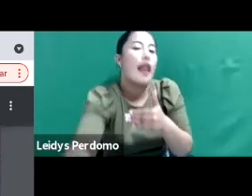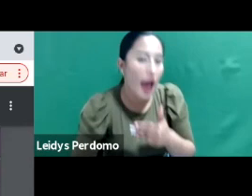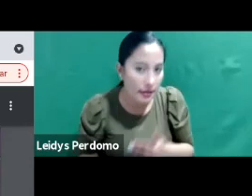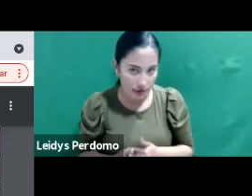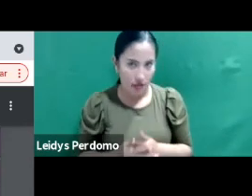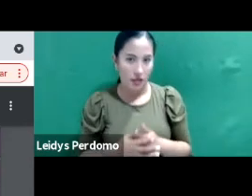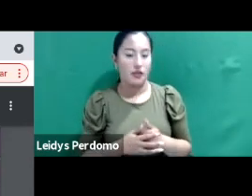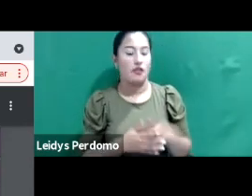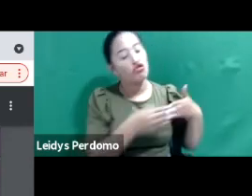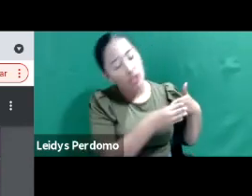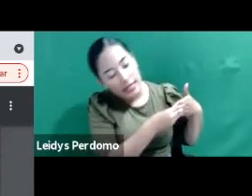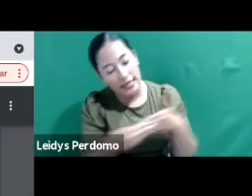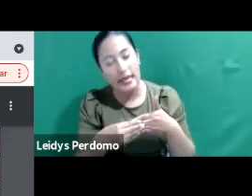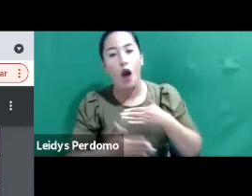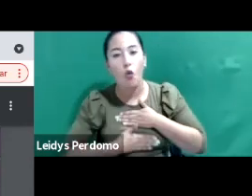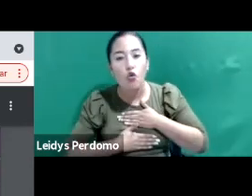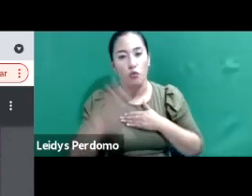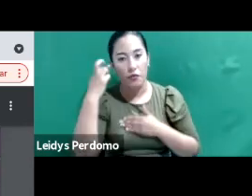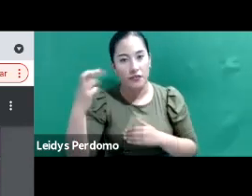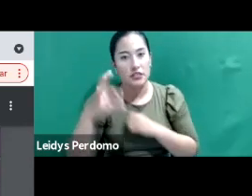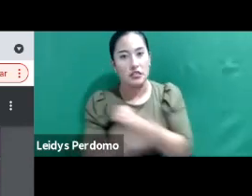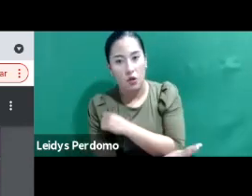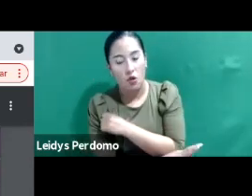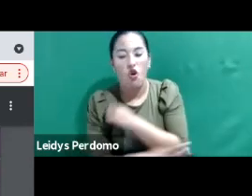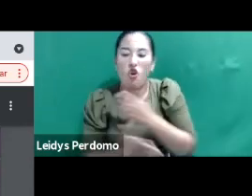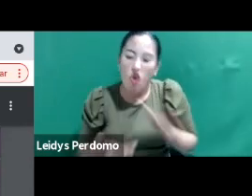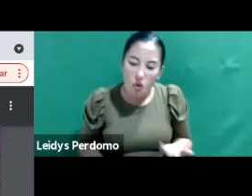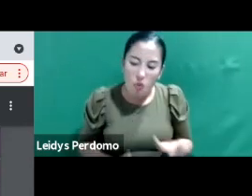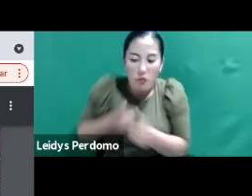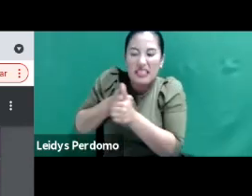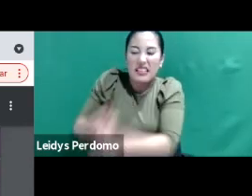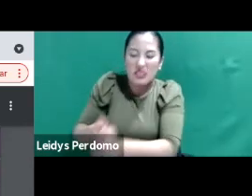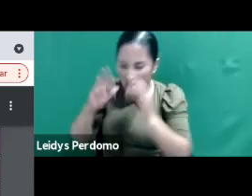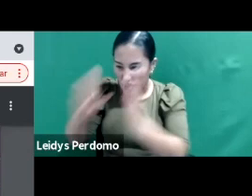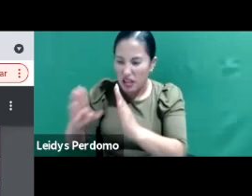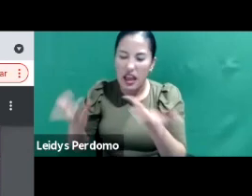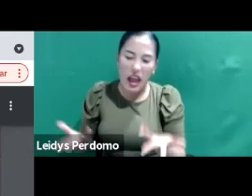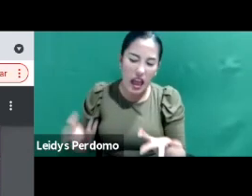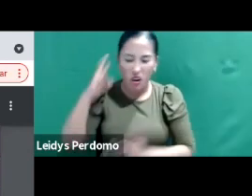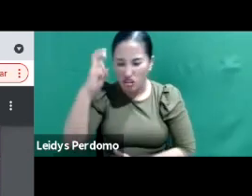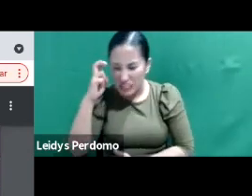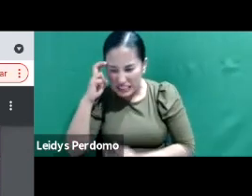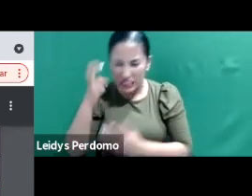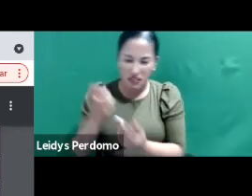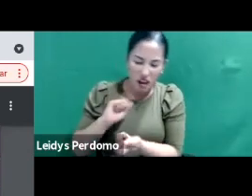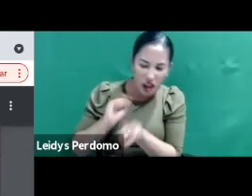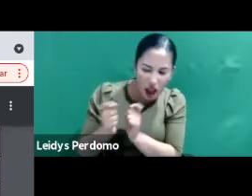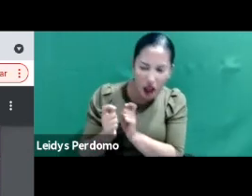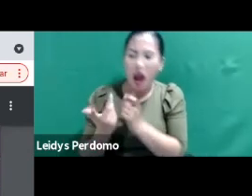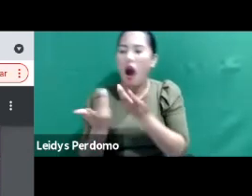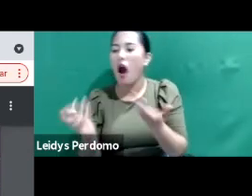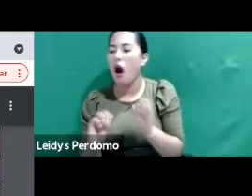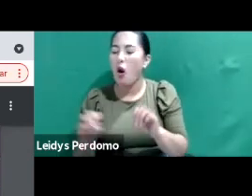nosotros los psicólogos saber hacia dónde va a ir dirigida nuestra reestructuración cognitiva o hacia dónde va a ir nuestra resolución de problemas, en